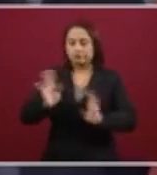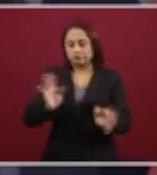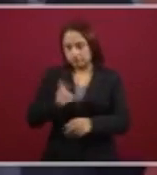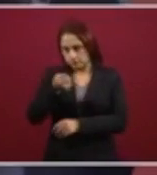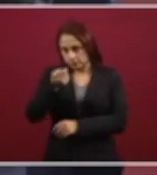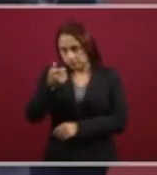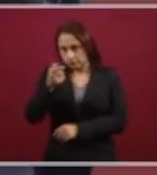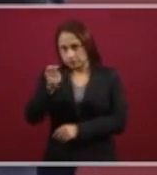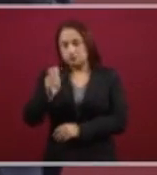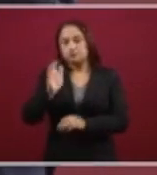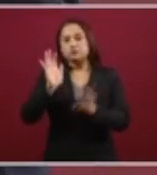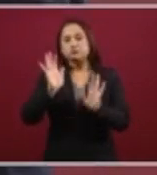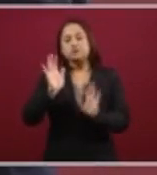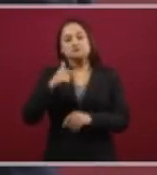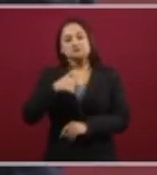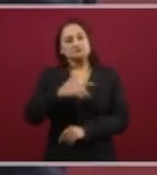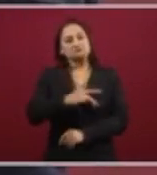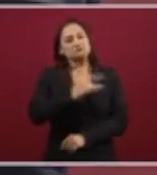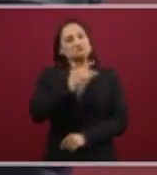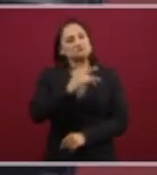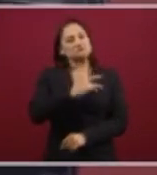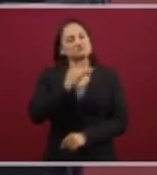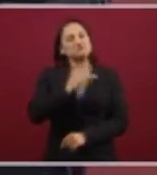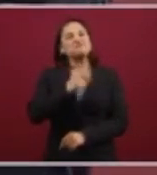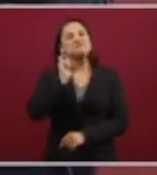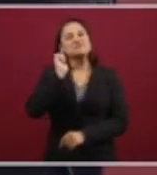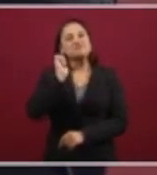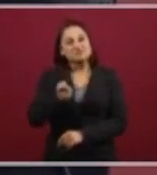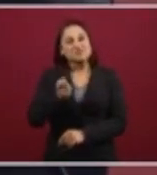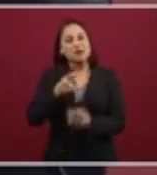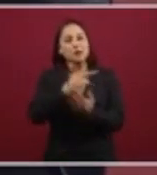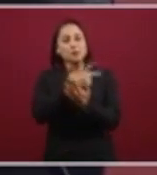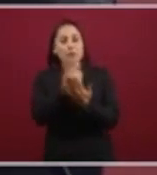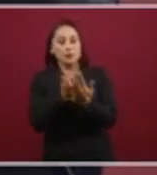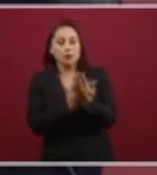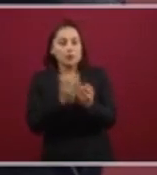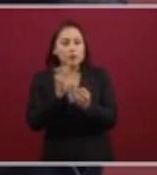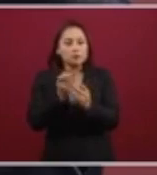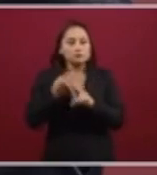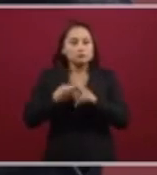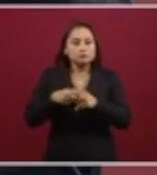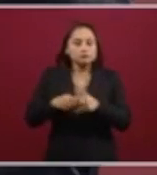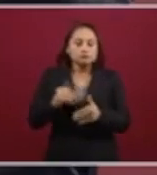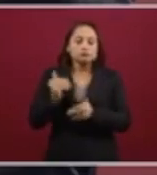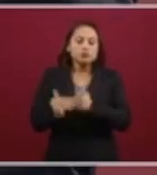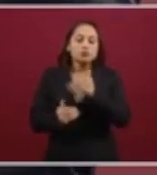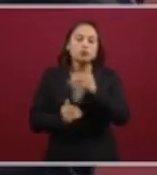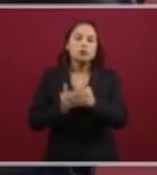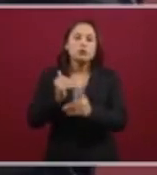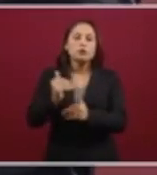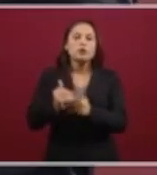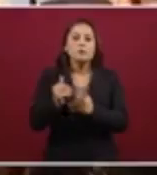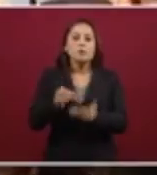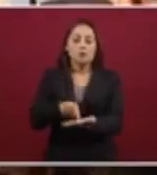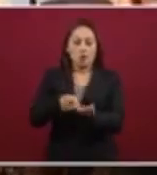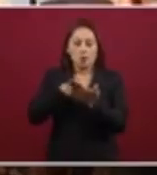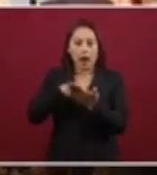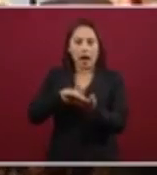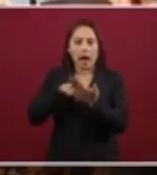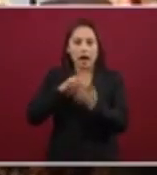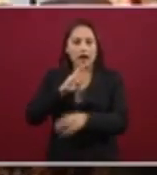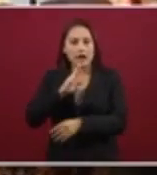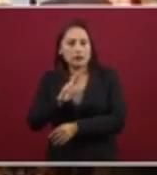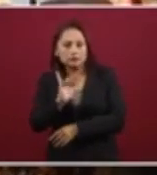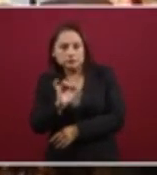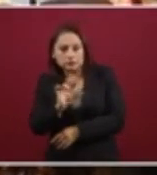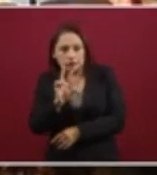toda esta información, en la medida que vayamos viendo los resultados, quiero decirles también que estamos estableciendo parcelas